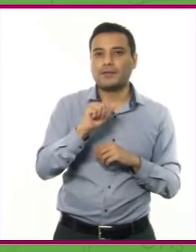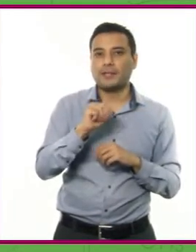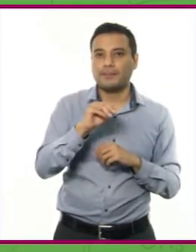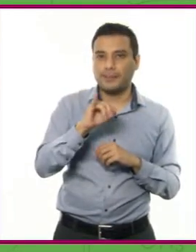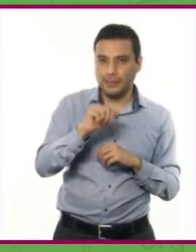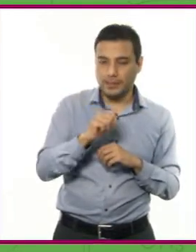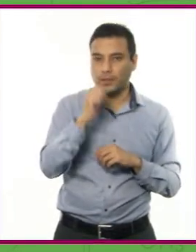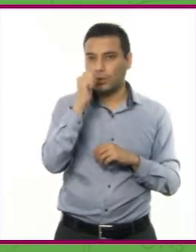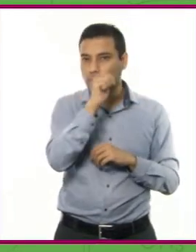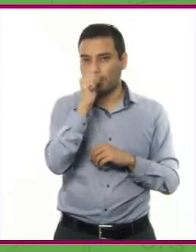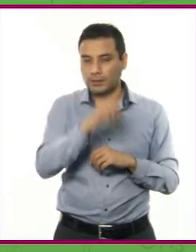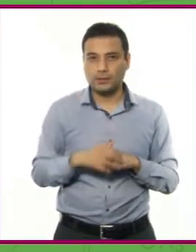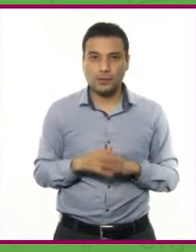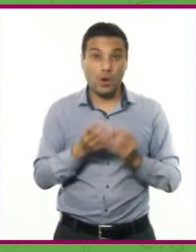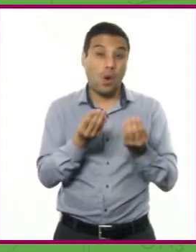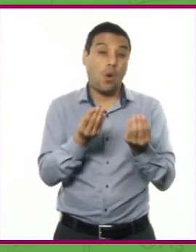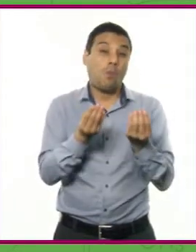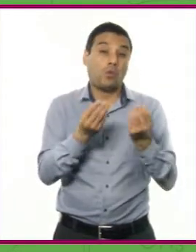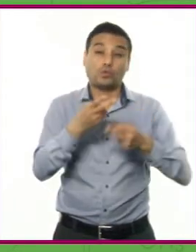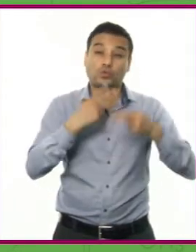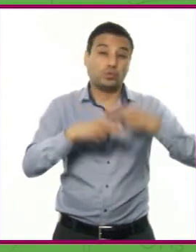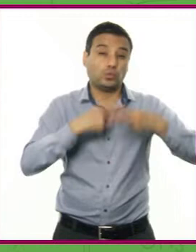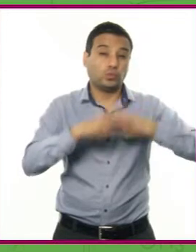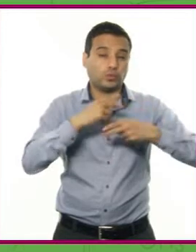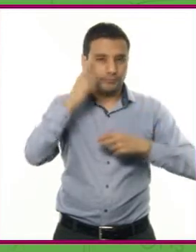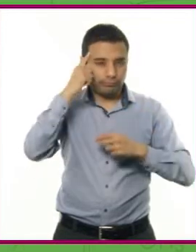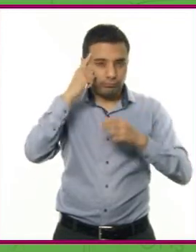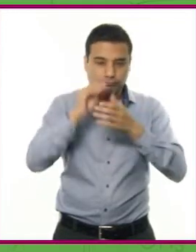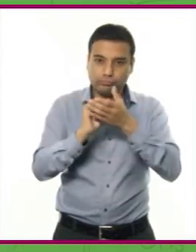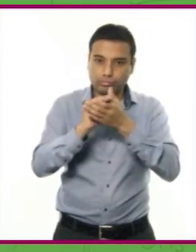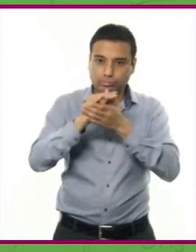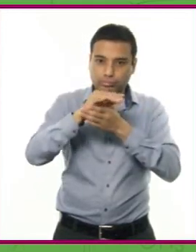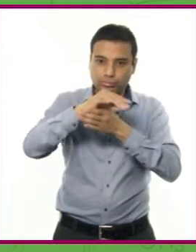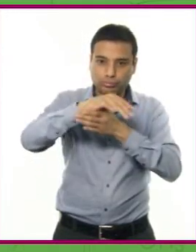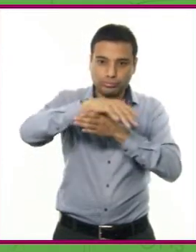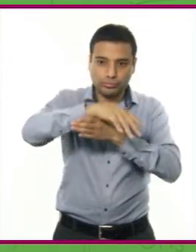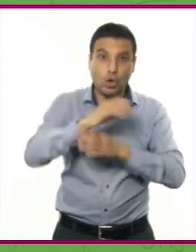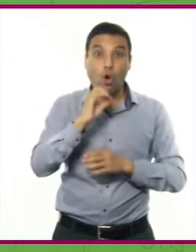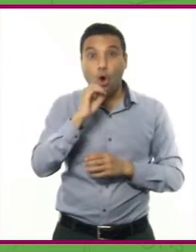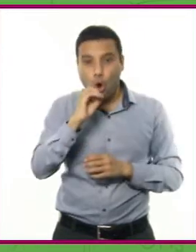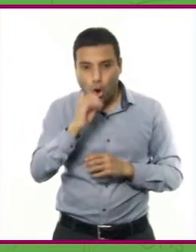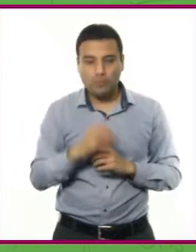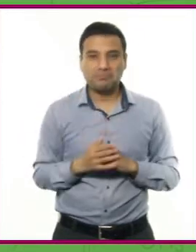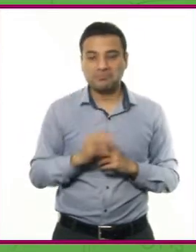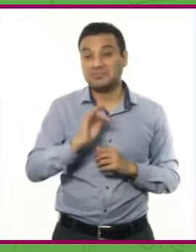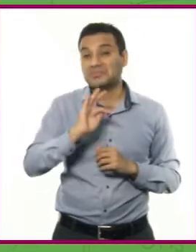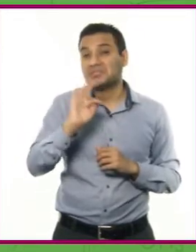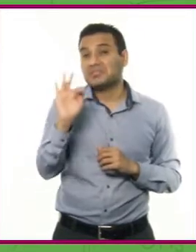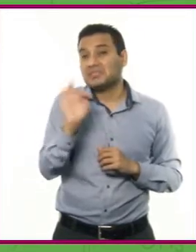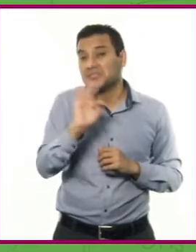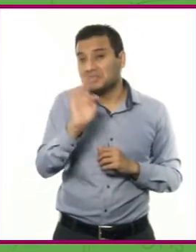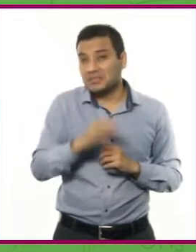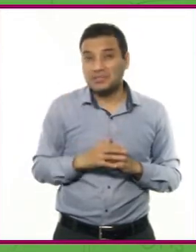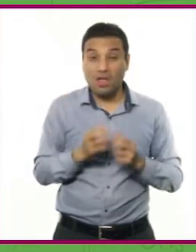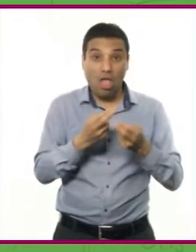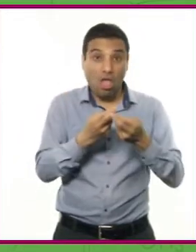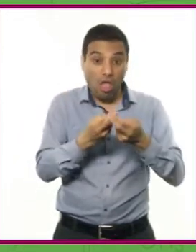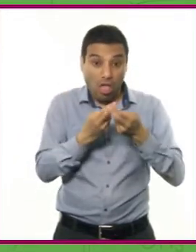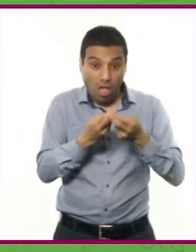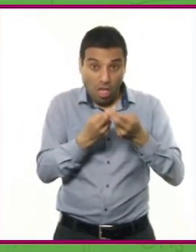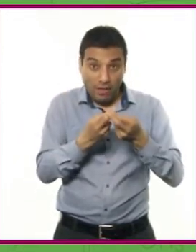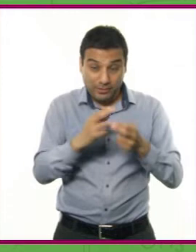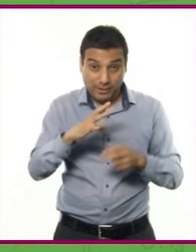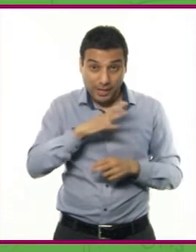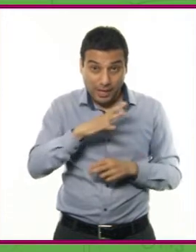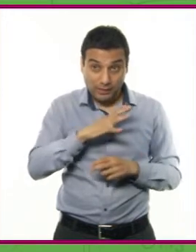produzcan una cantidad excesiva de neurotransmisores naturales o evitan que el organismo recicle el exceso de estas sustancias.